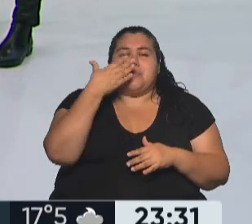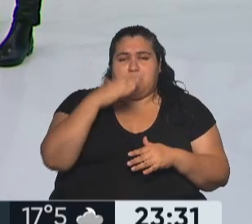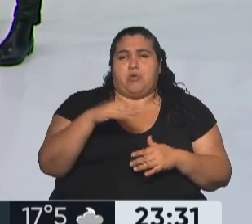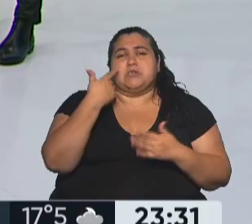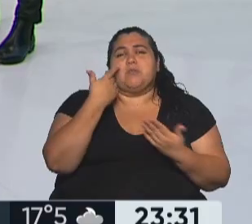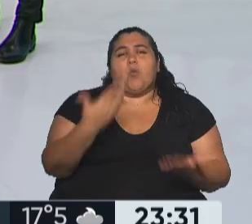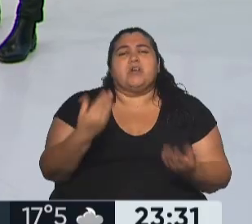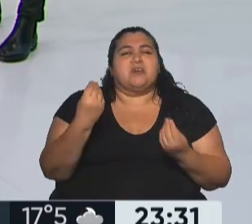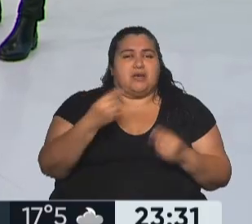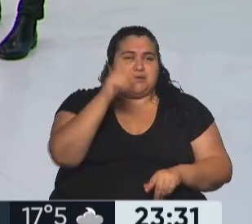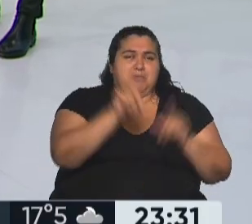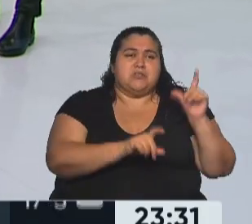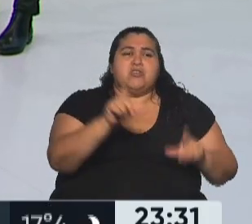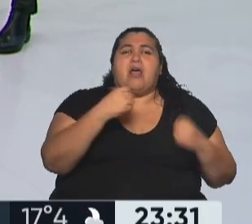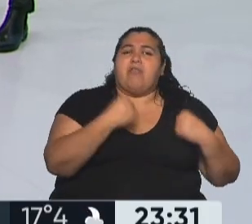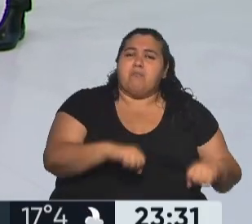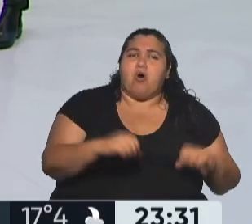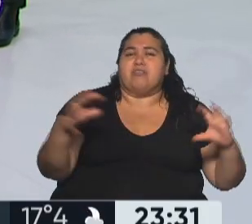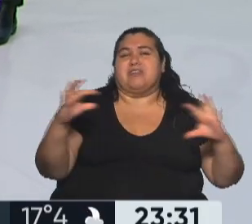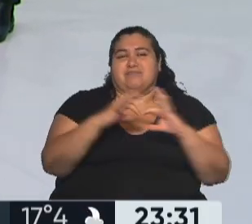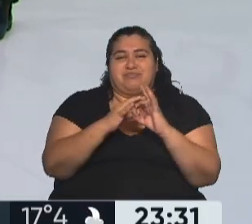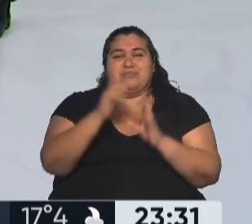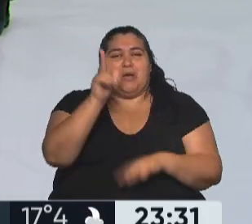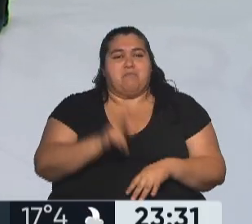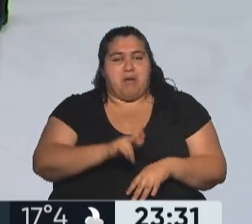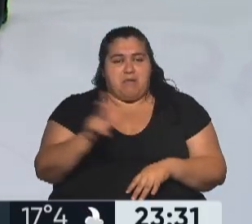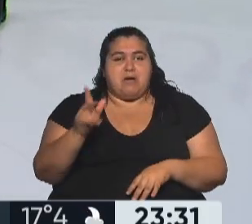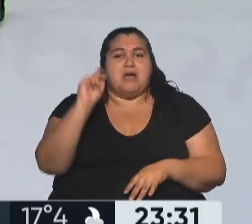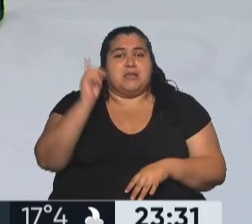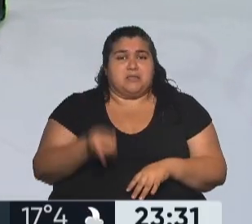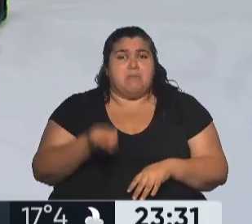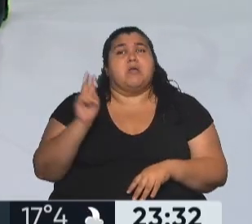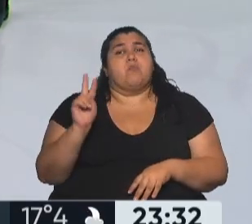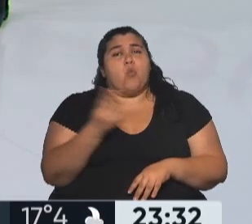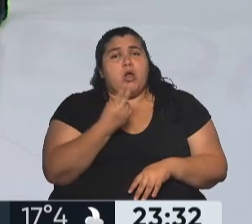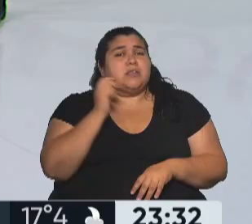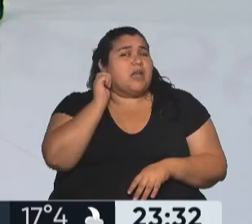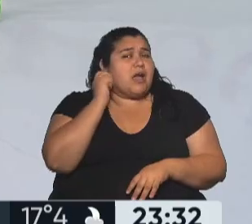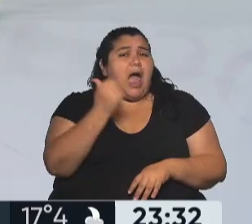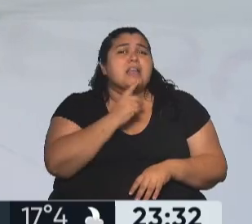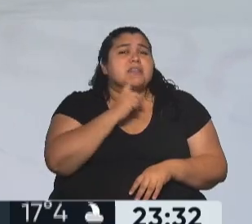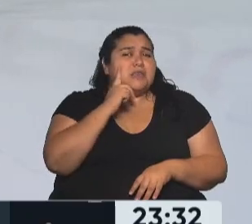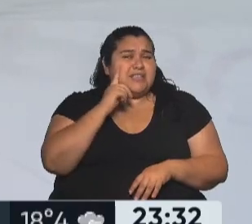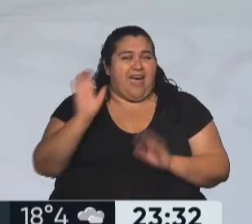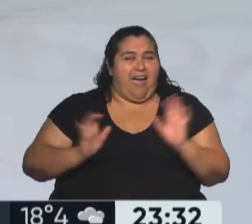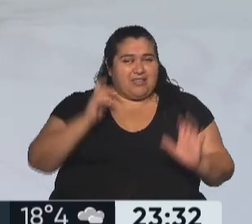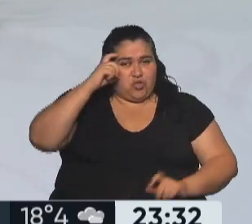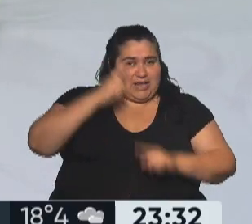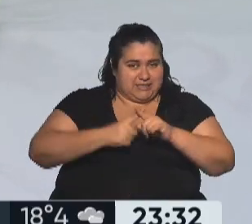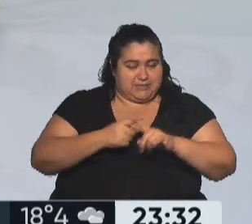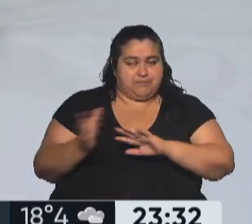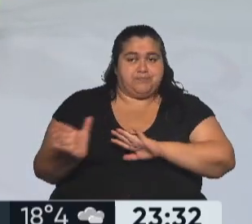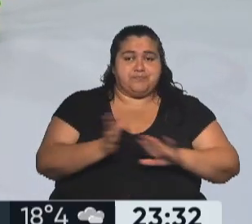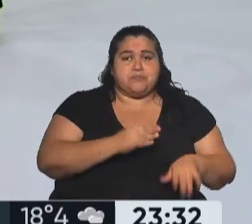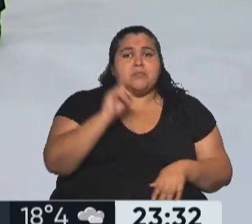las personalidades del deporte y el Papa, y además la muerte del Loco Gatti. Y enseguida te vamos a contar la coincidencia de